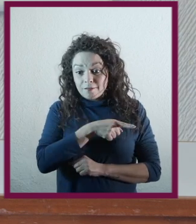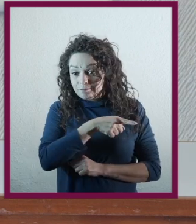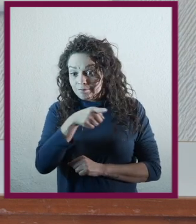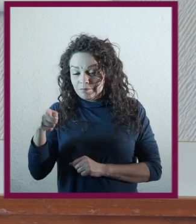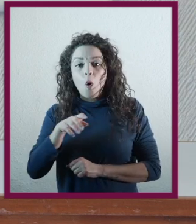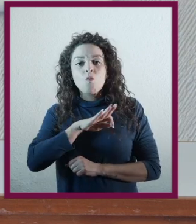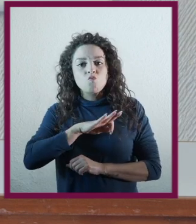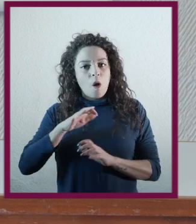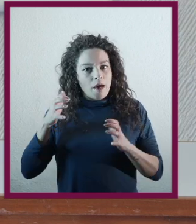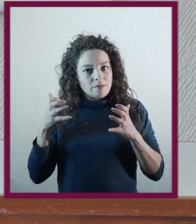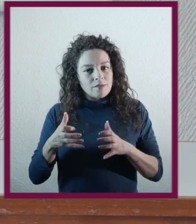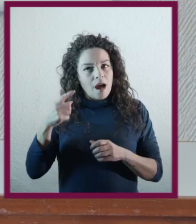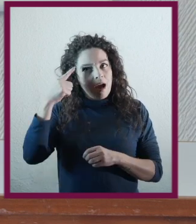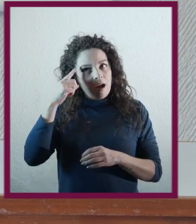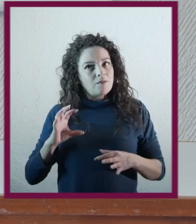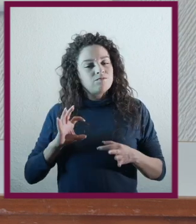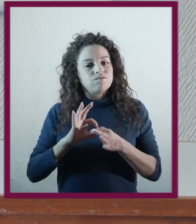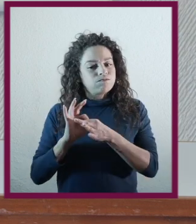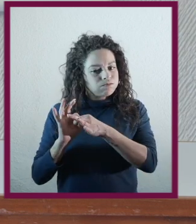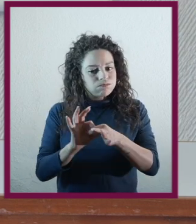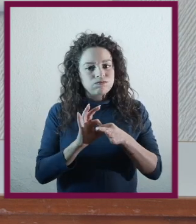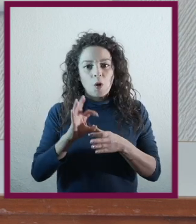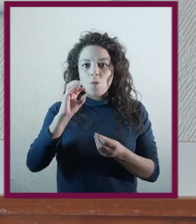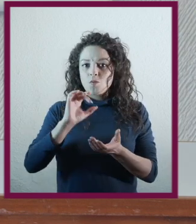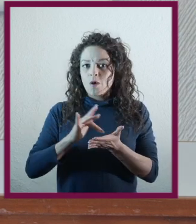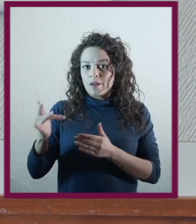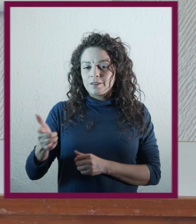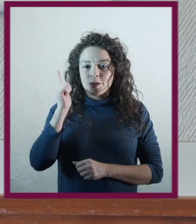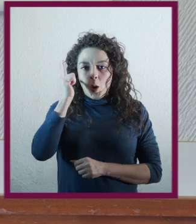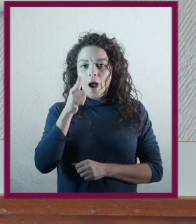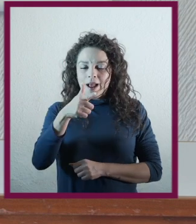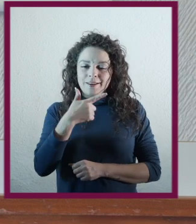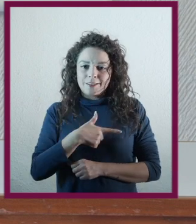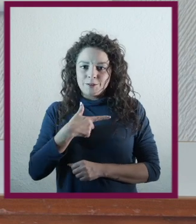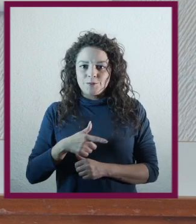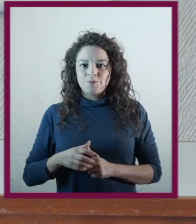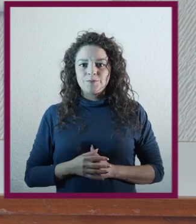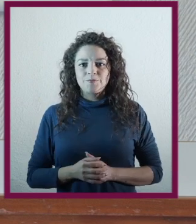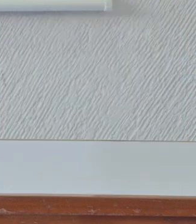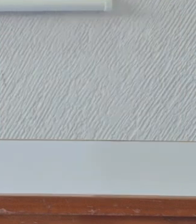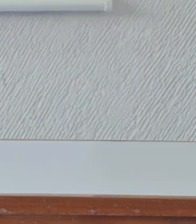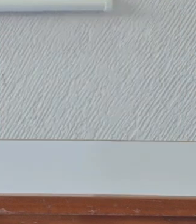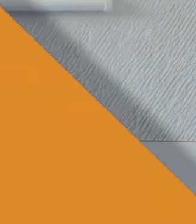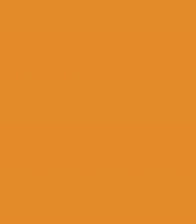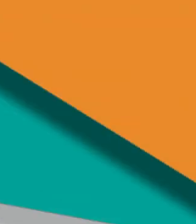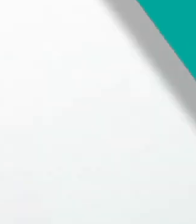nuestros alumnos logren el trabajo de coordinación. Gracias, espero que les sirva.